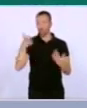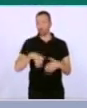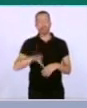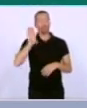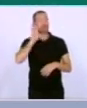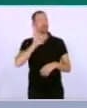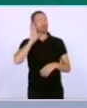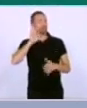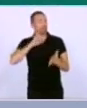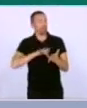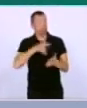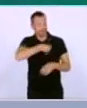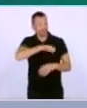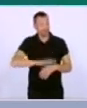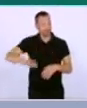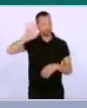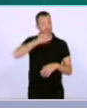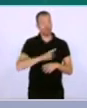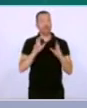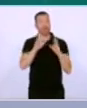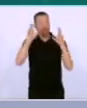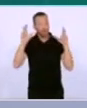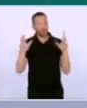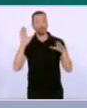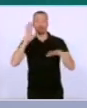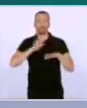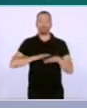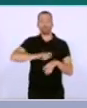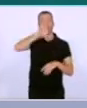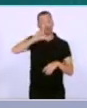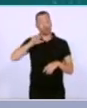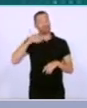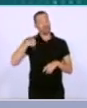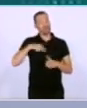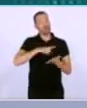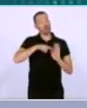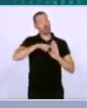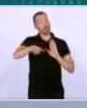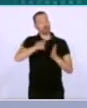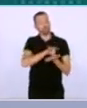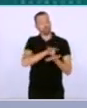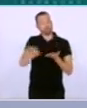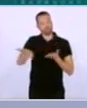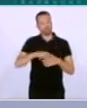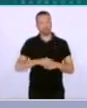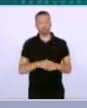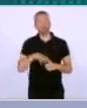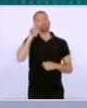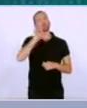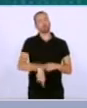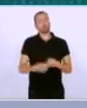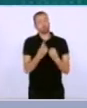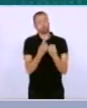de la mano de personas que tenían una orden de expulsión y numerosísimos antecedentes penales